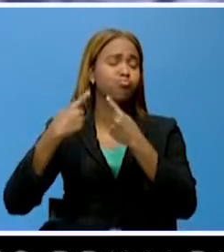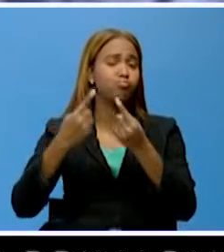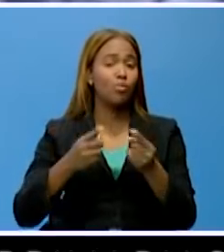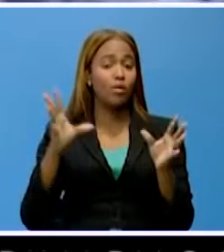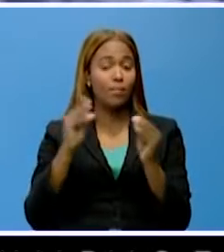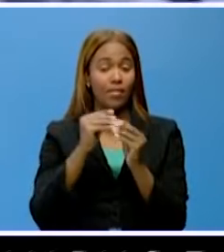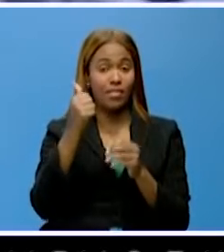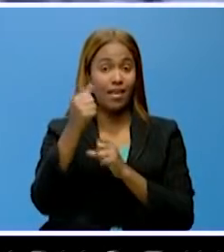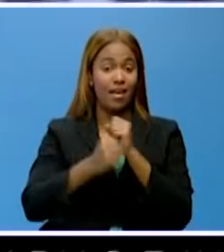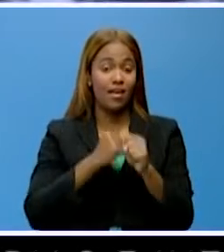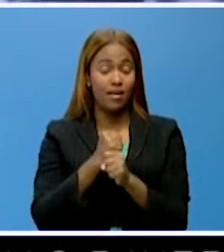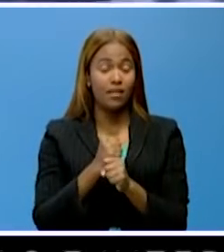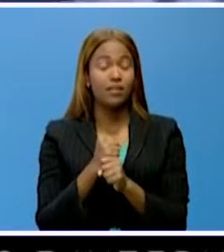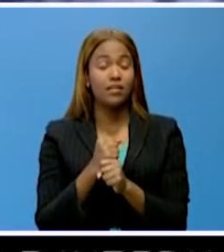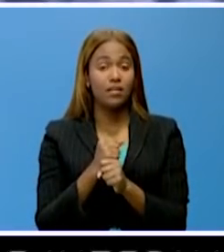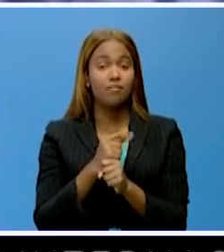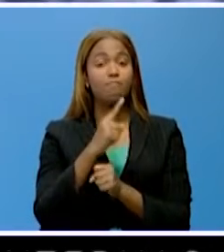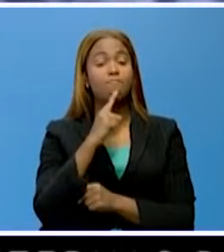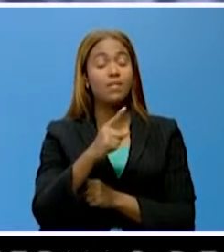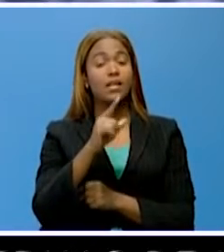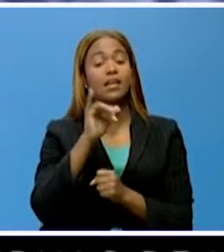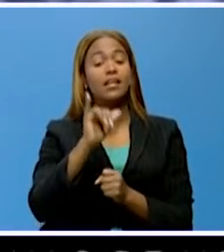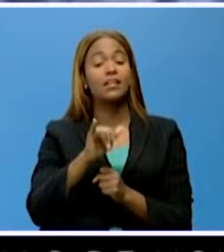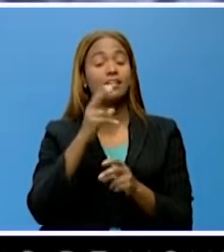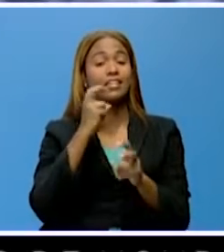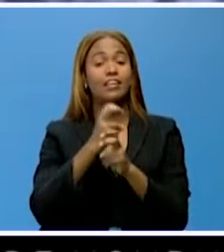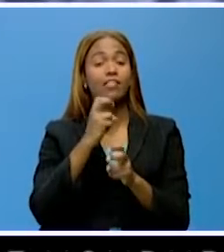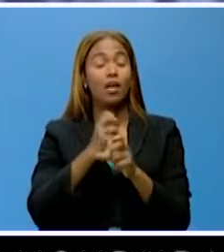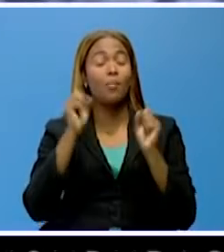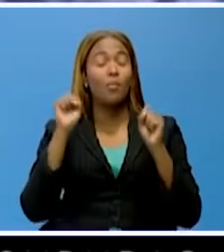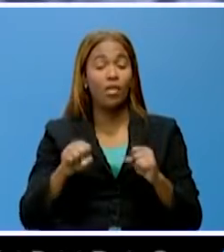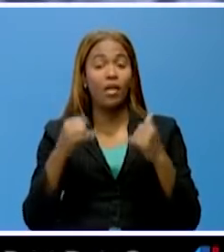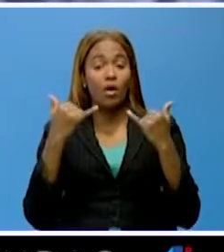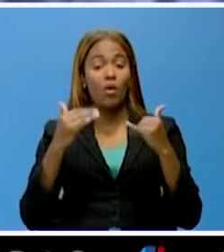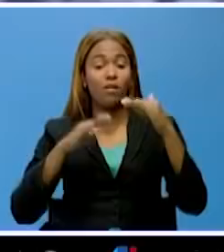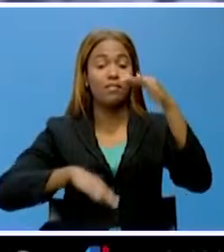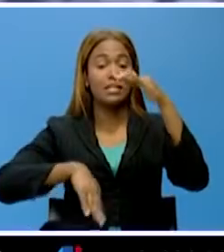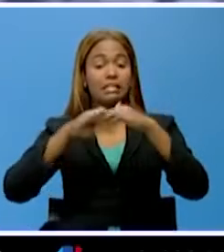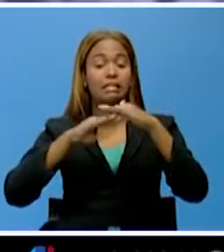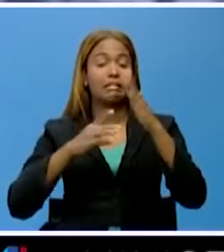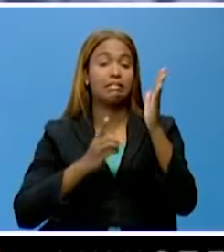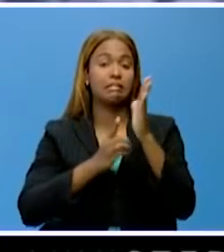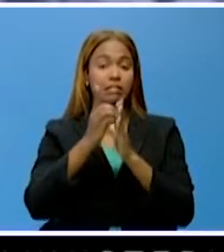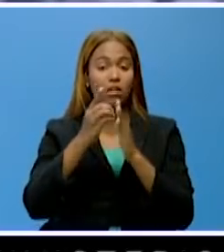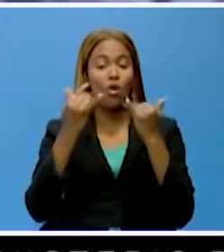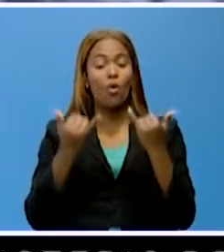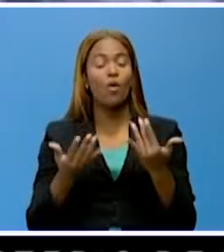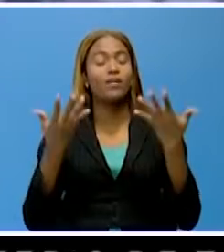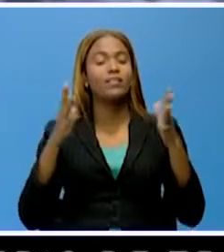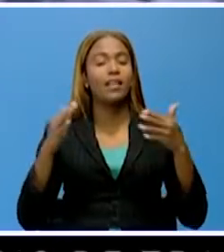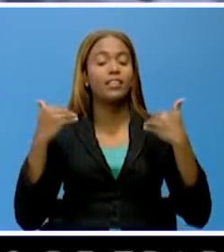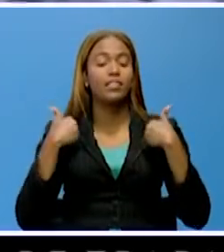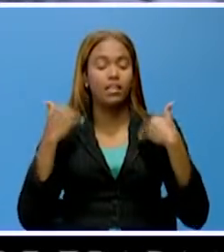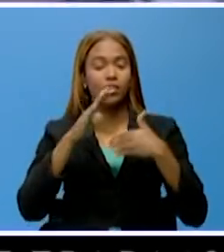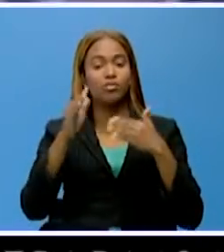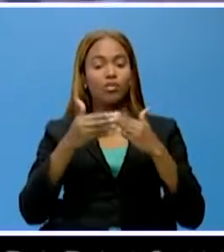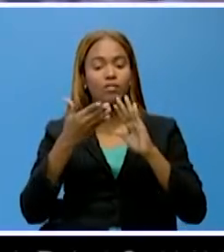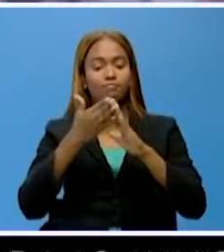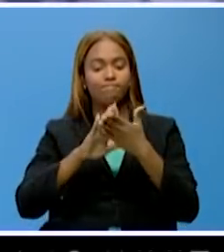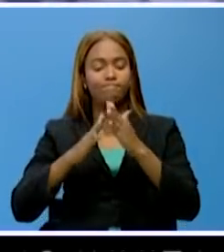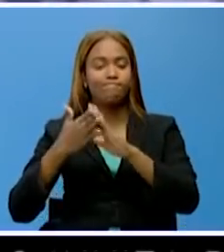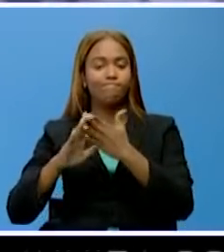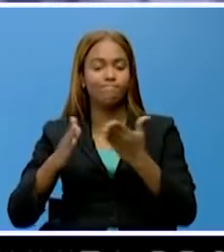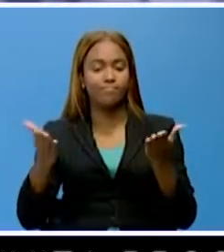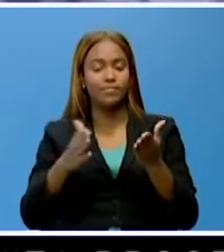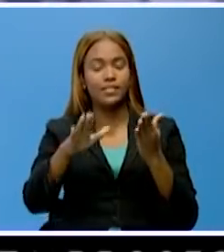últimos 10 años, pues hubiese sido muy difícil poder alcanzar el desarrollo que hoy en día han alcanzado todas las comunidades